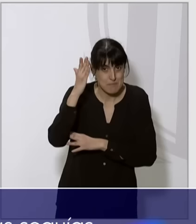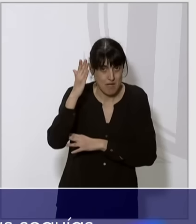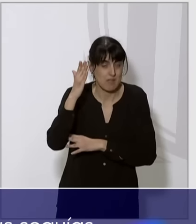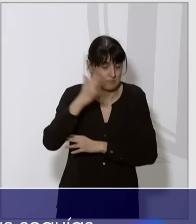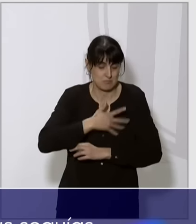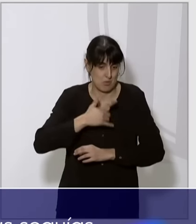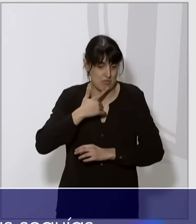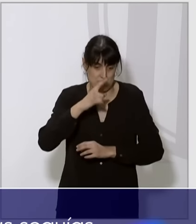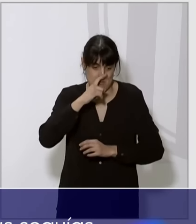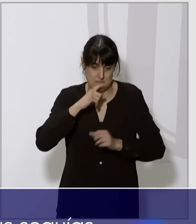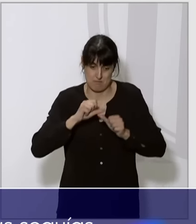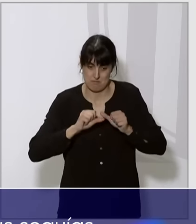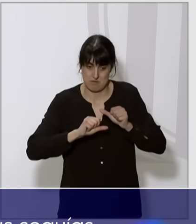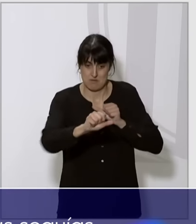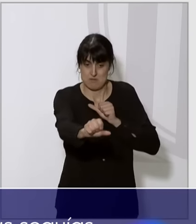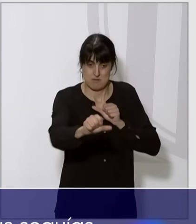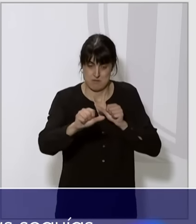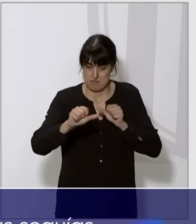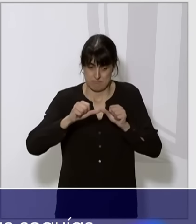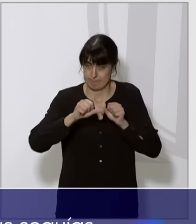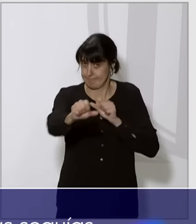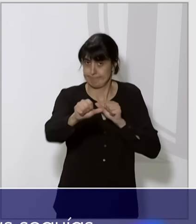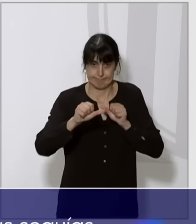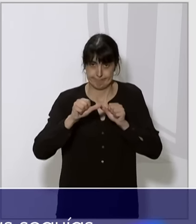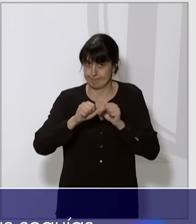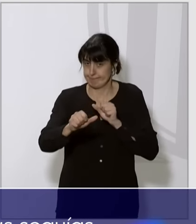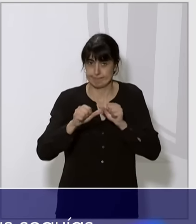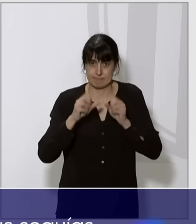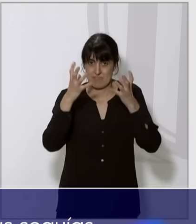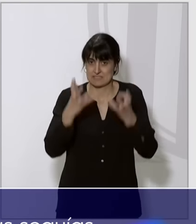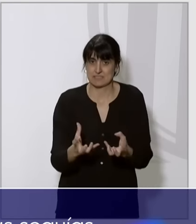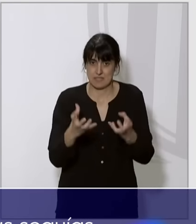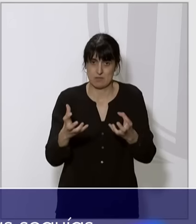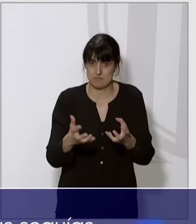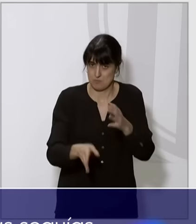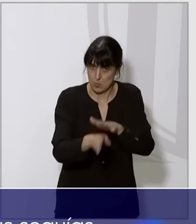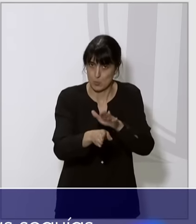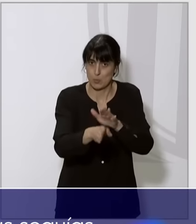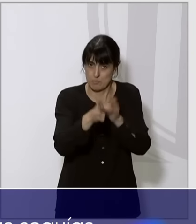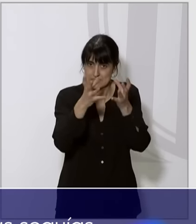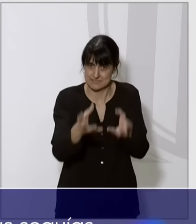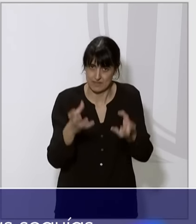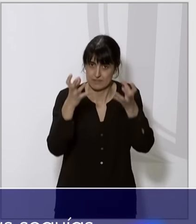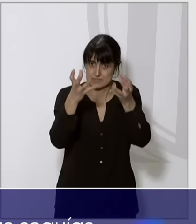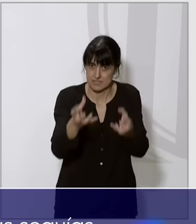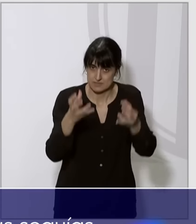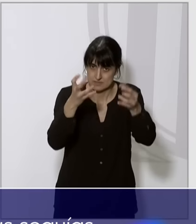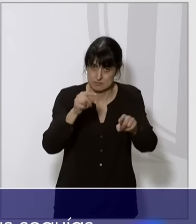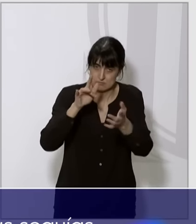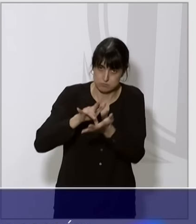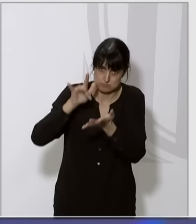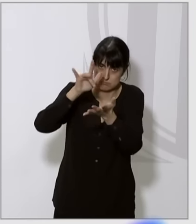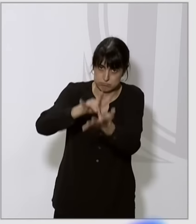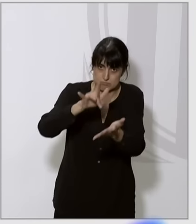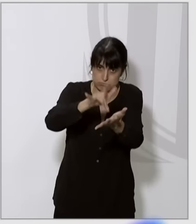es que que y que